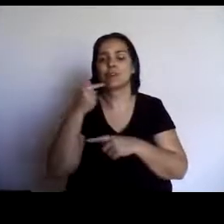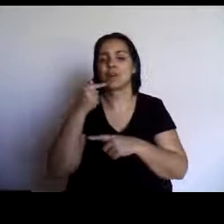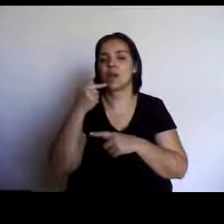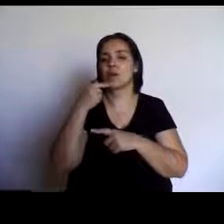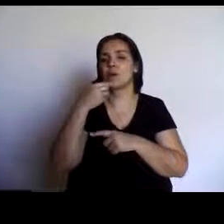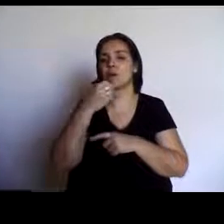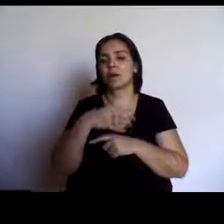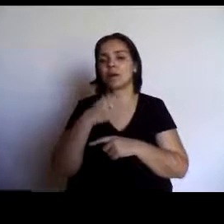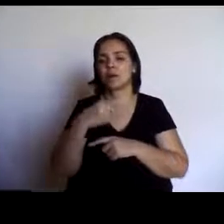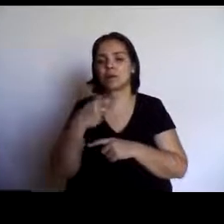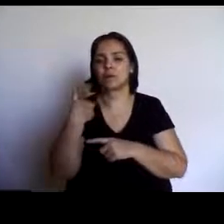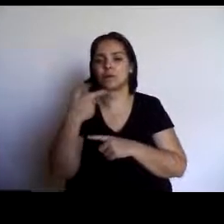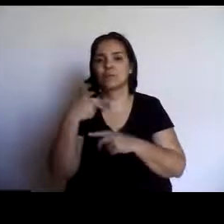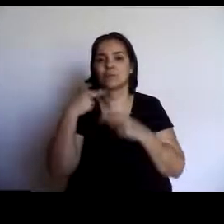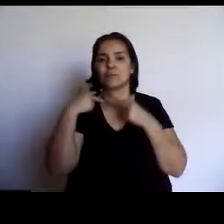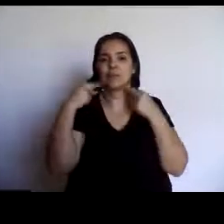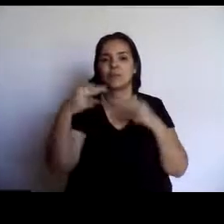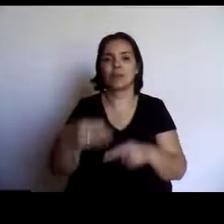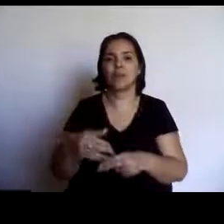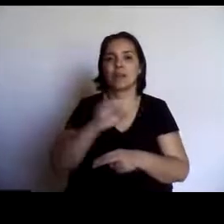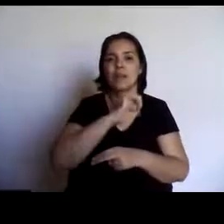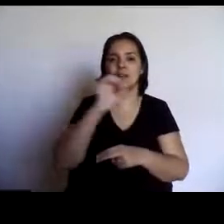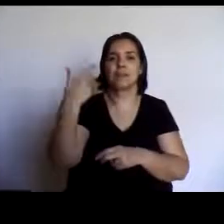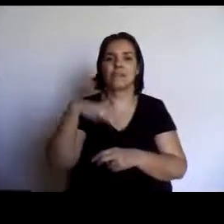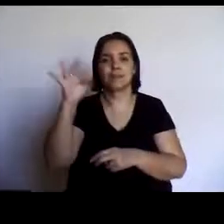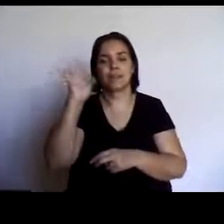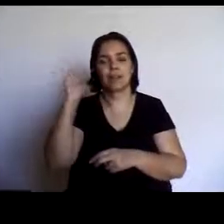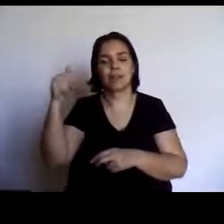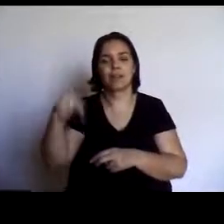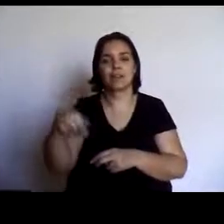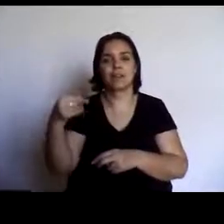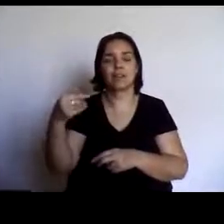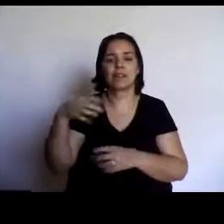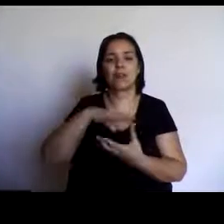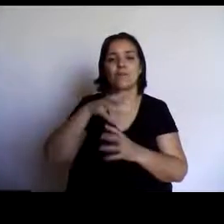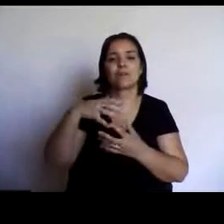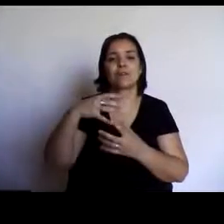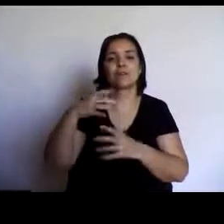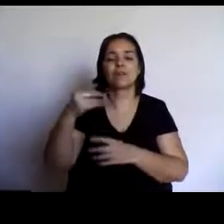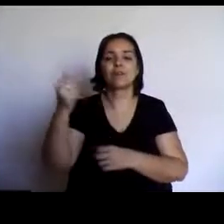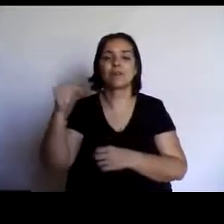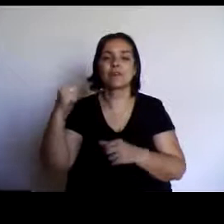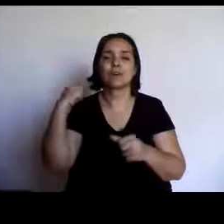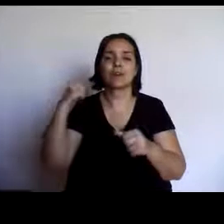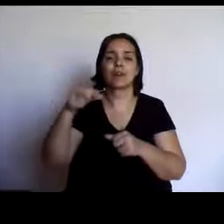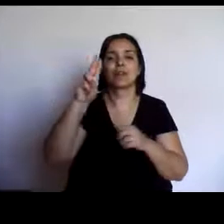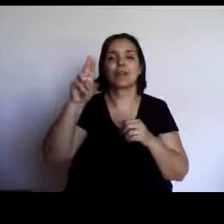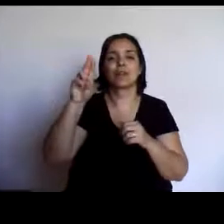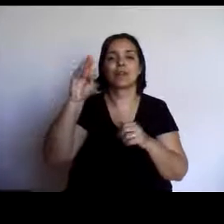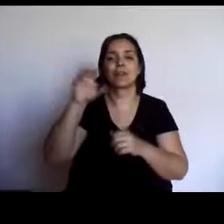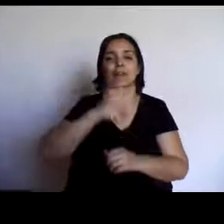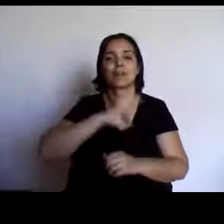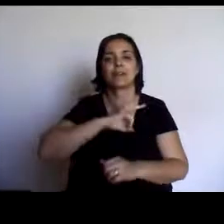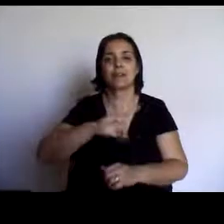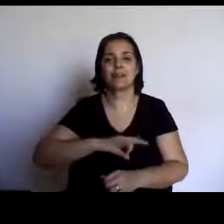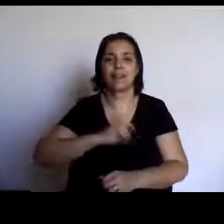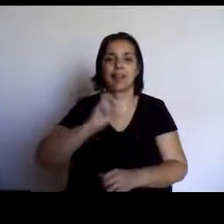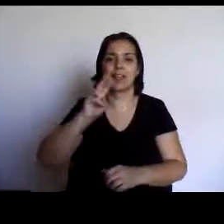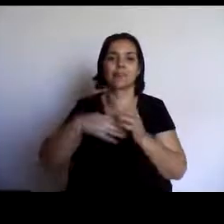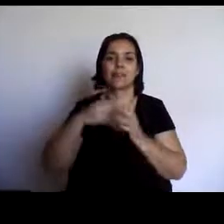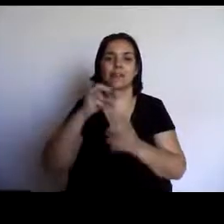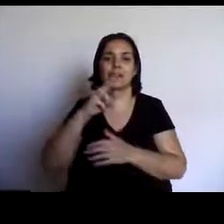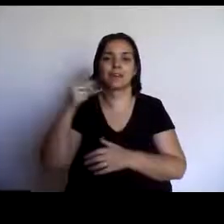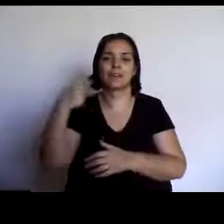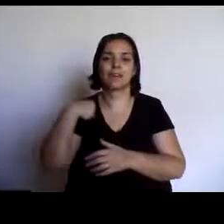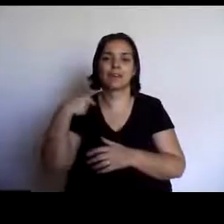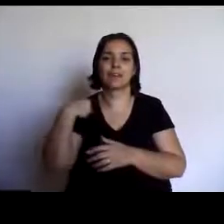disponer de una delegación de Asuntos Europeos FEMPEX en Bruselas. Es por ello que desde el mes de enero de 2020 me encuentro allí ubicada, concretamente la